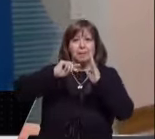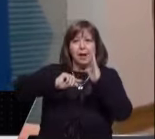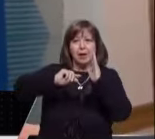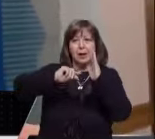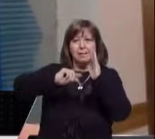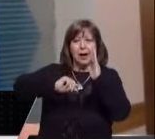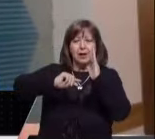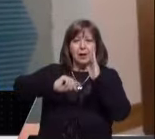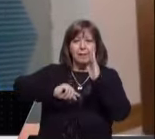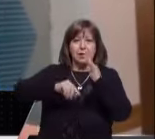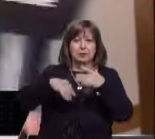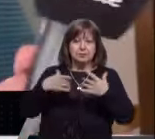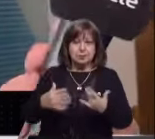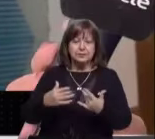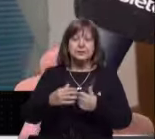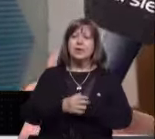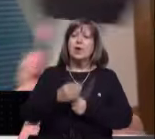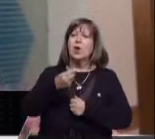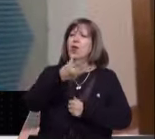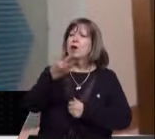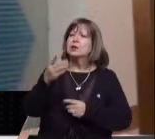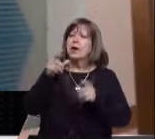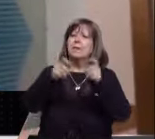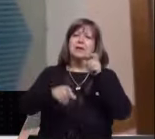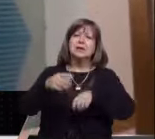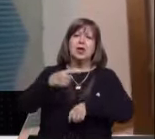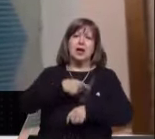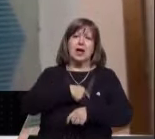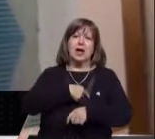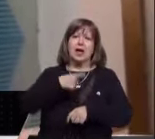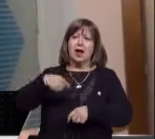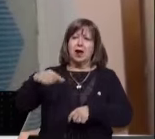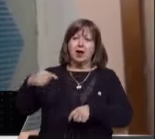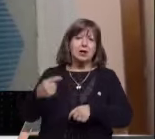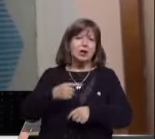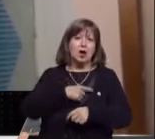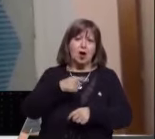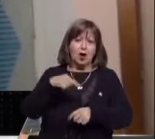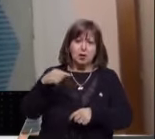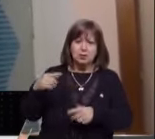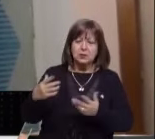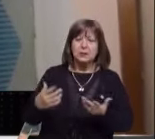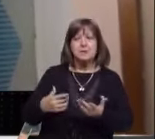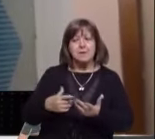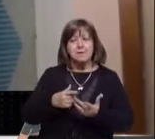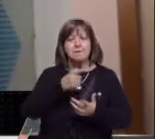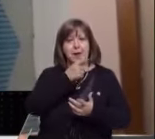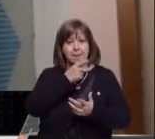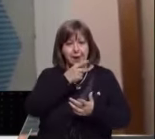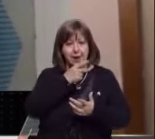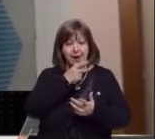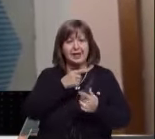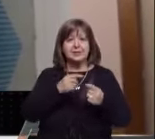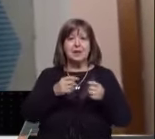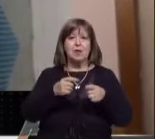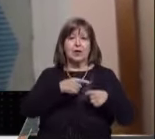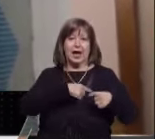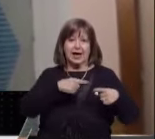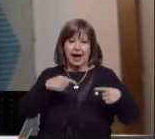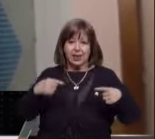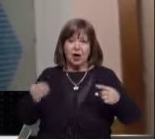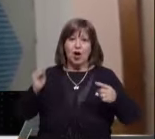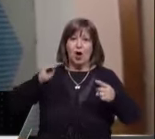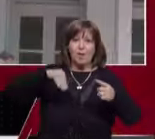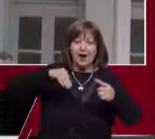procedimientos de muy alto costo. ¿Y cuántos son en Mendoza? Es una especialidad donde, al ser una subespecialidad de la cardiología, acá en